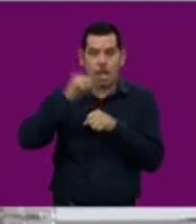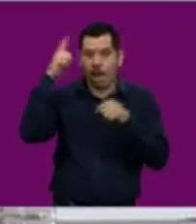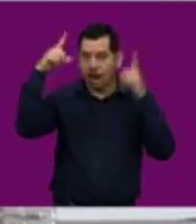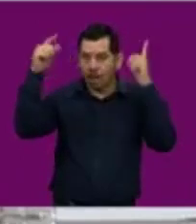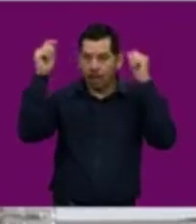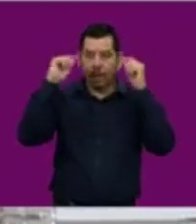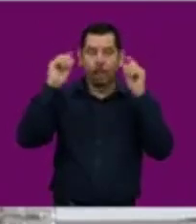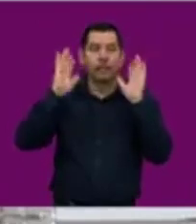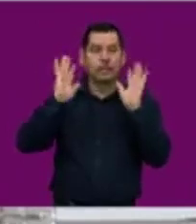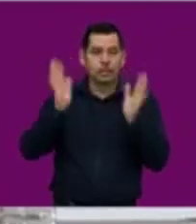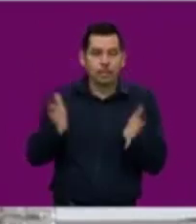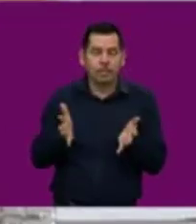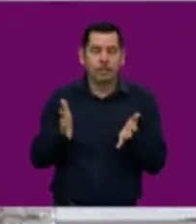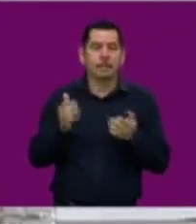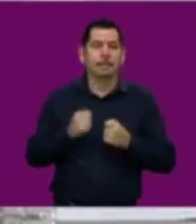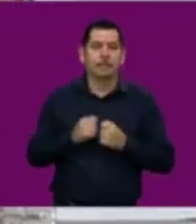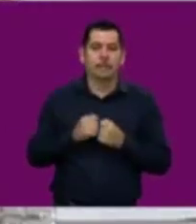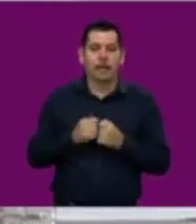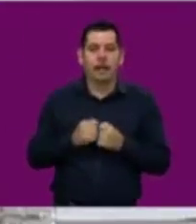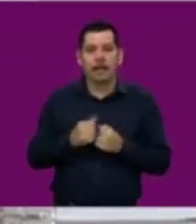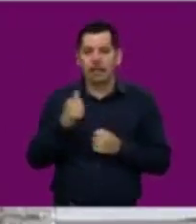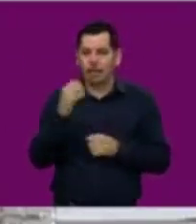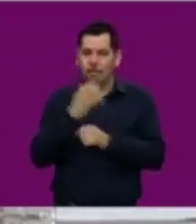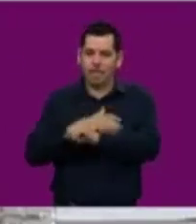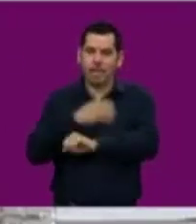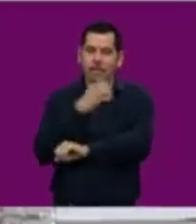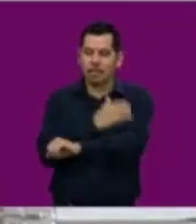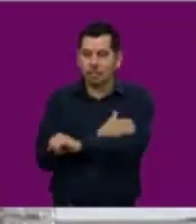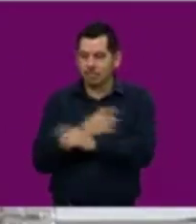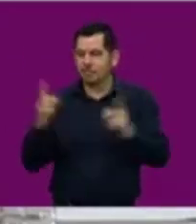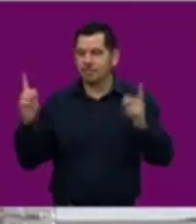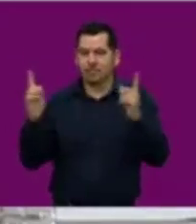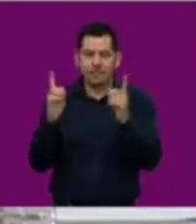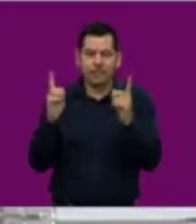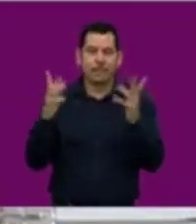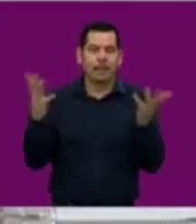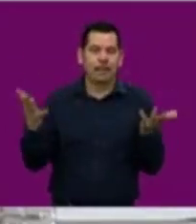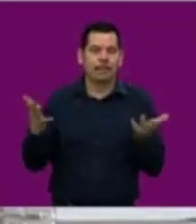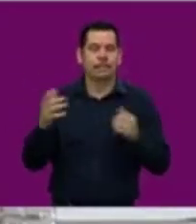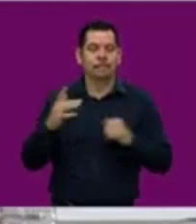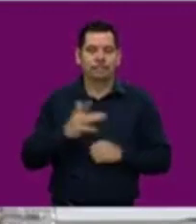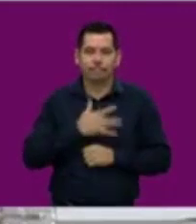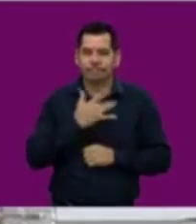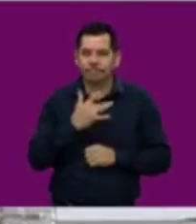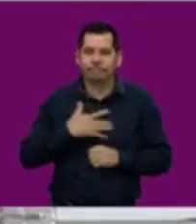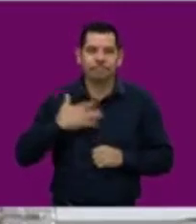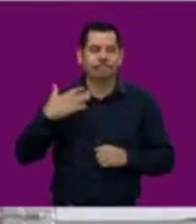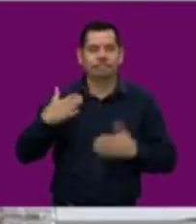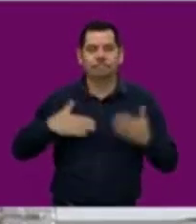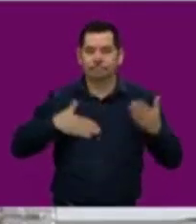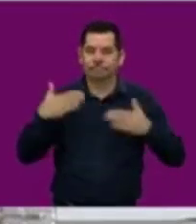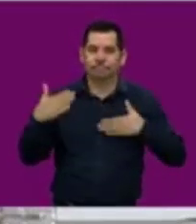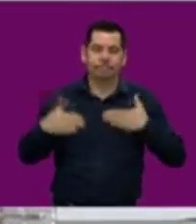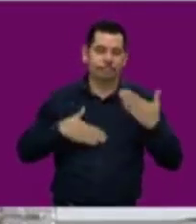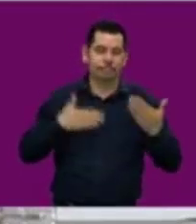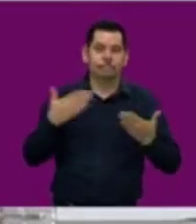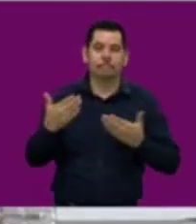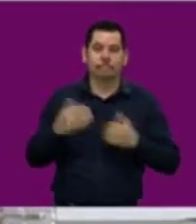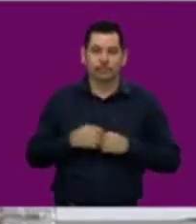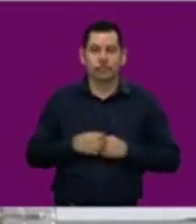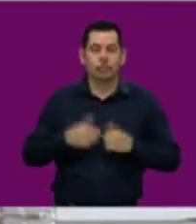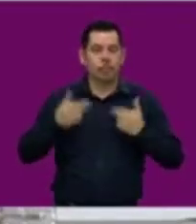fortalece la integración como seres humanos las escuelas que se